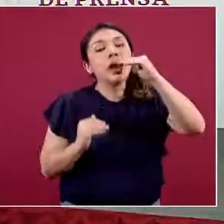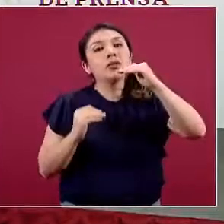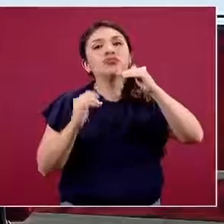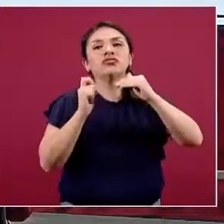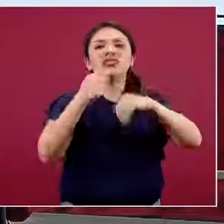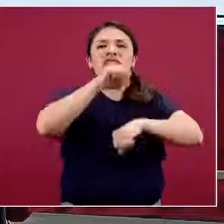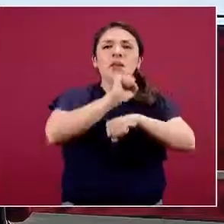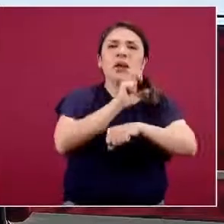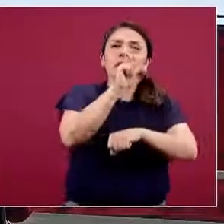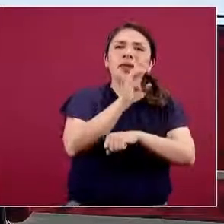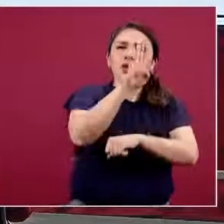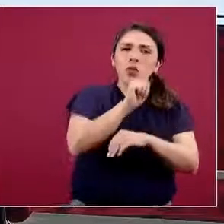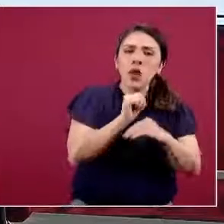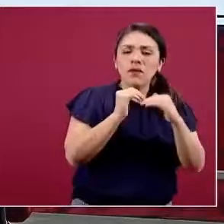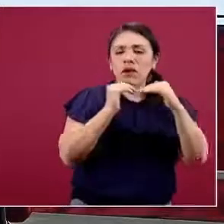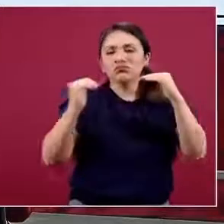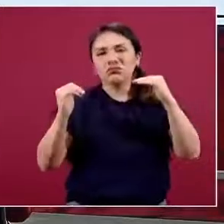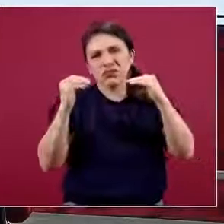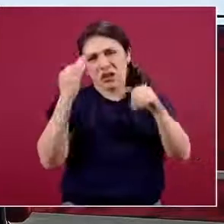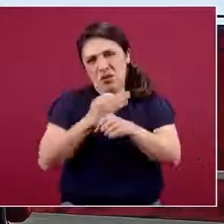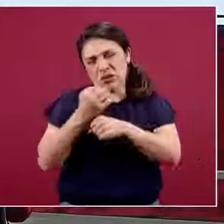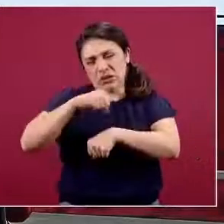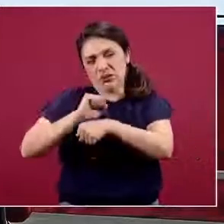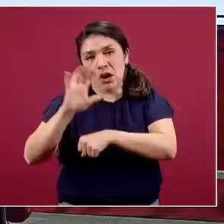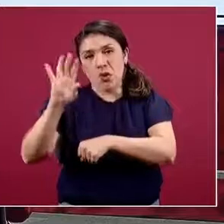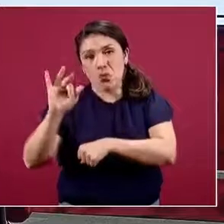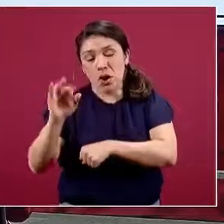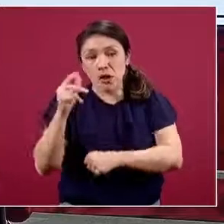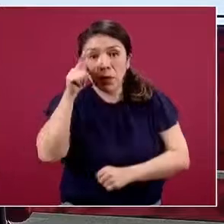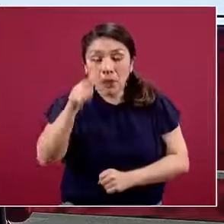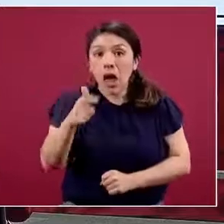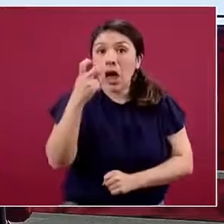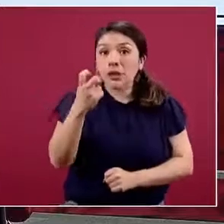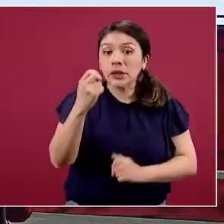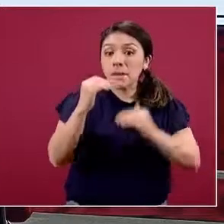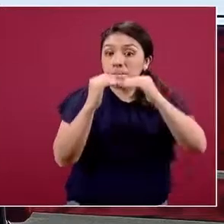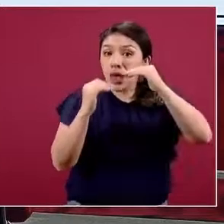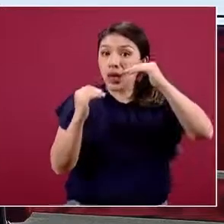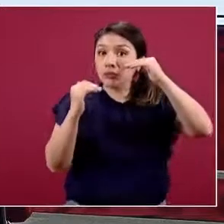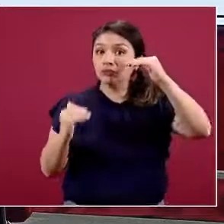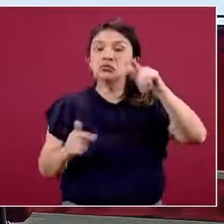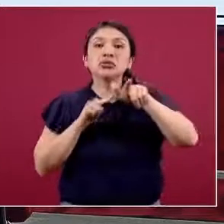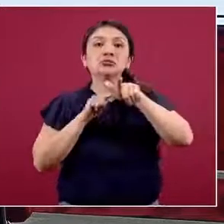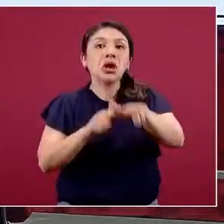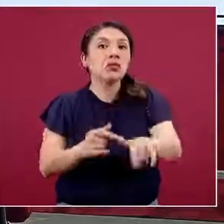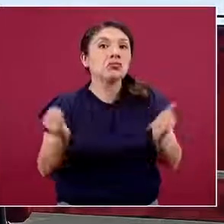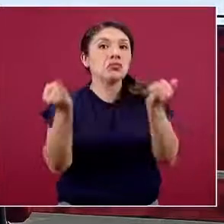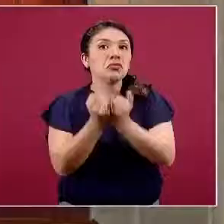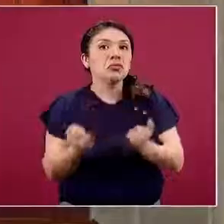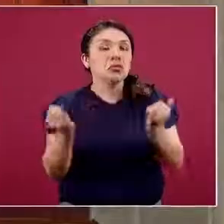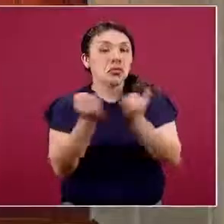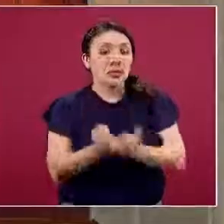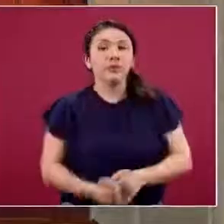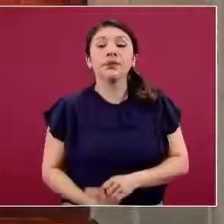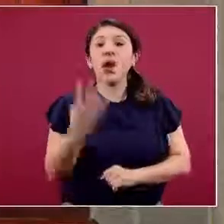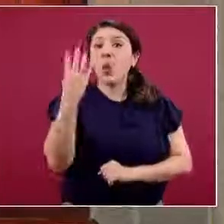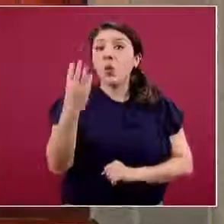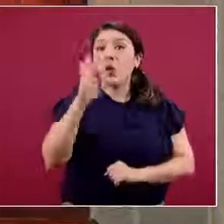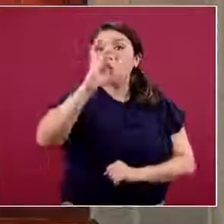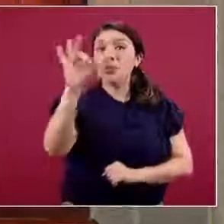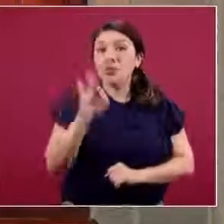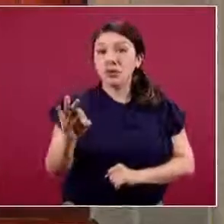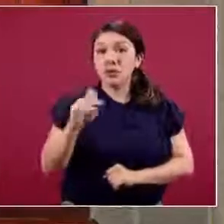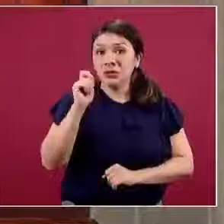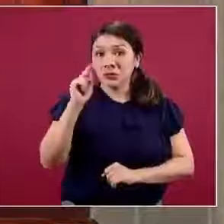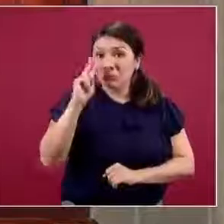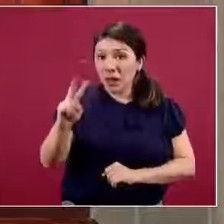semanas 39 y 40, y por lo tanto entonces esta disminución se mantiene. 4%, abrimos con